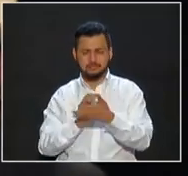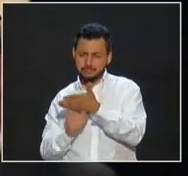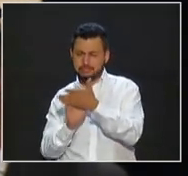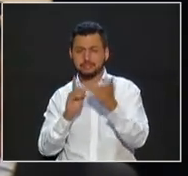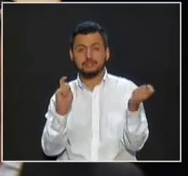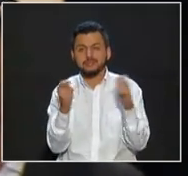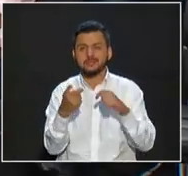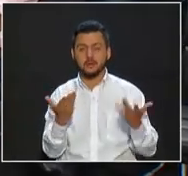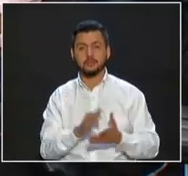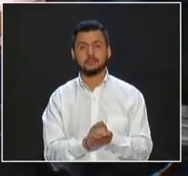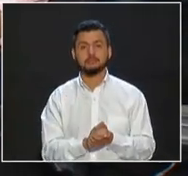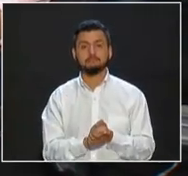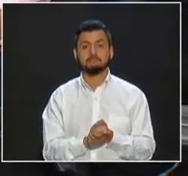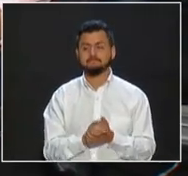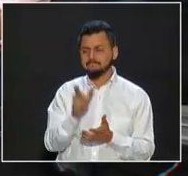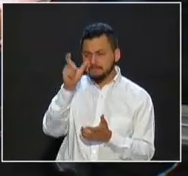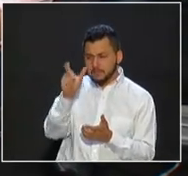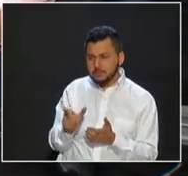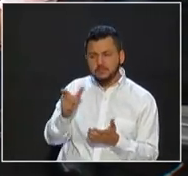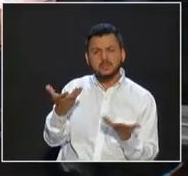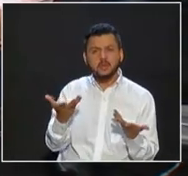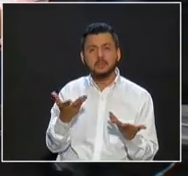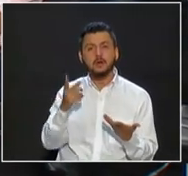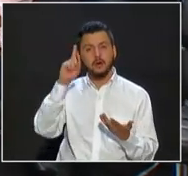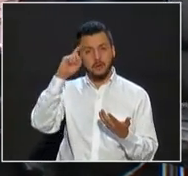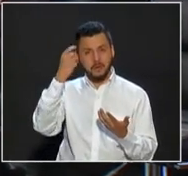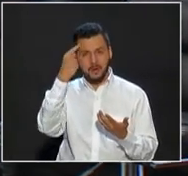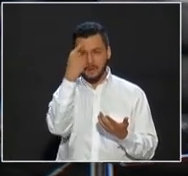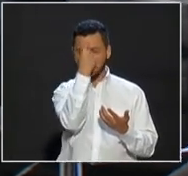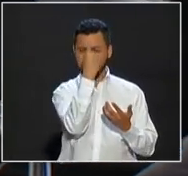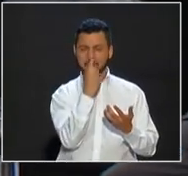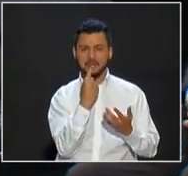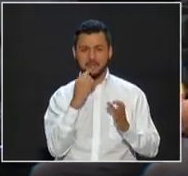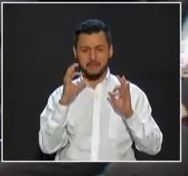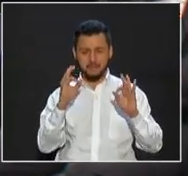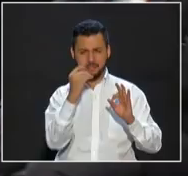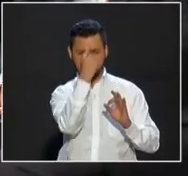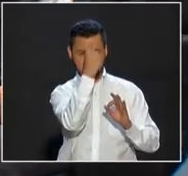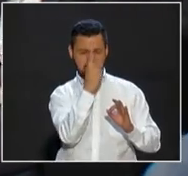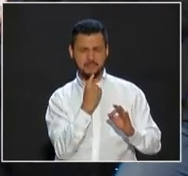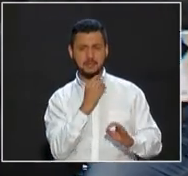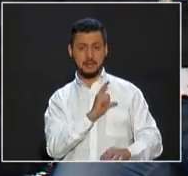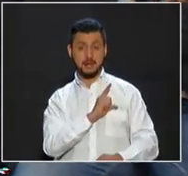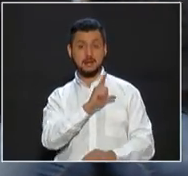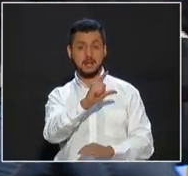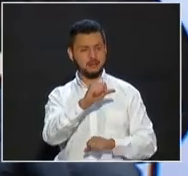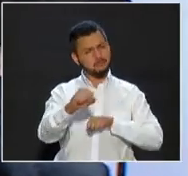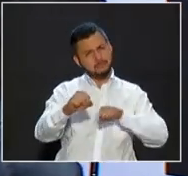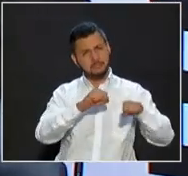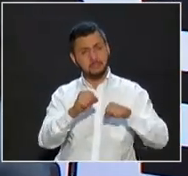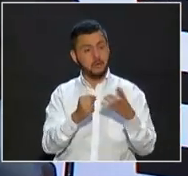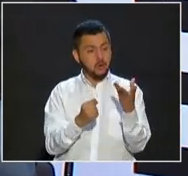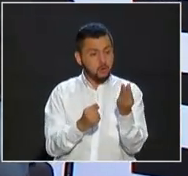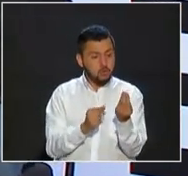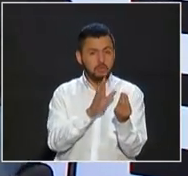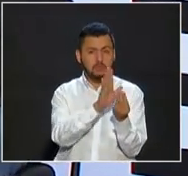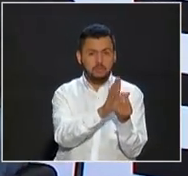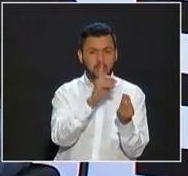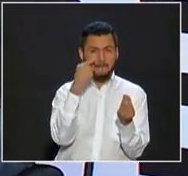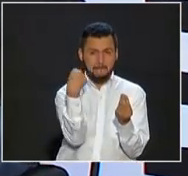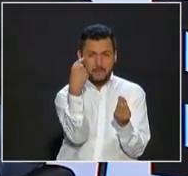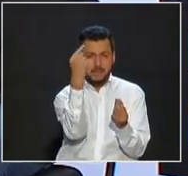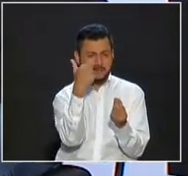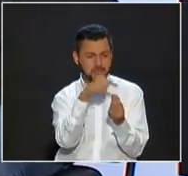tenido un gobernador líder que a nivel nacional con el apoyo de sus bancadas de sus partidos de su gente